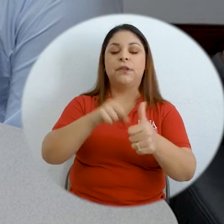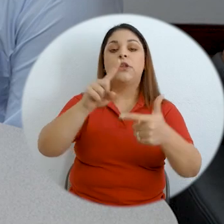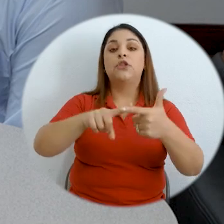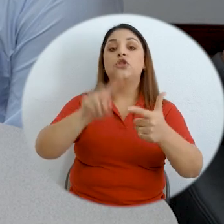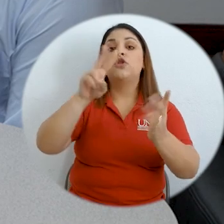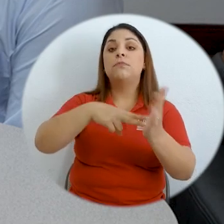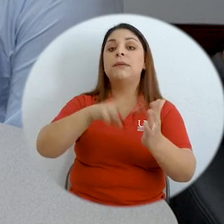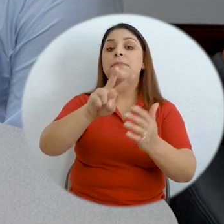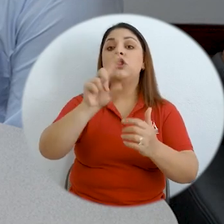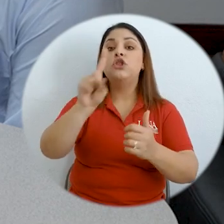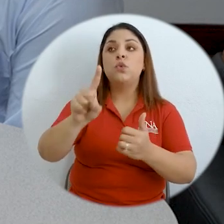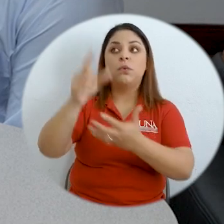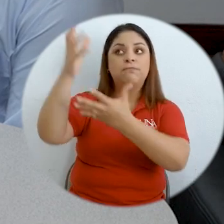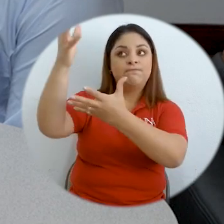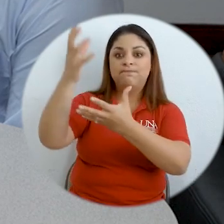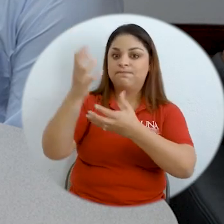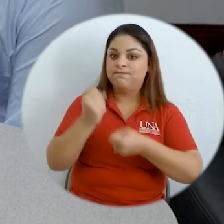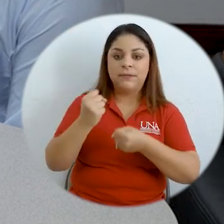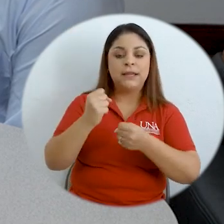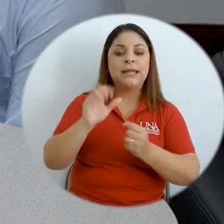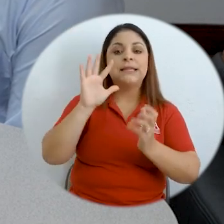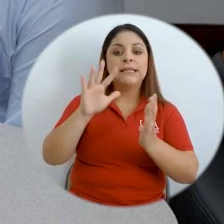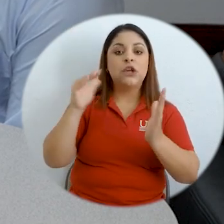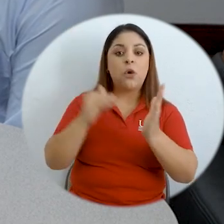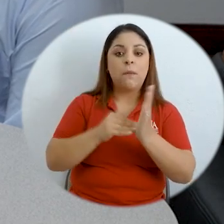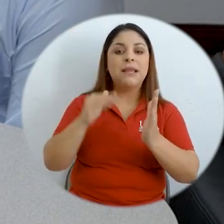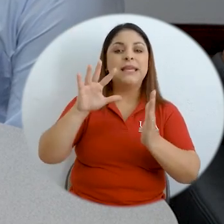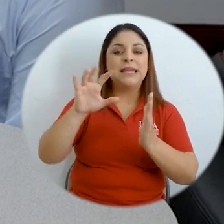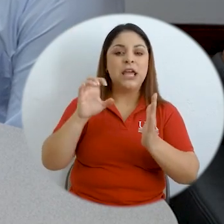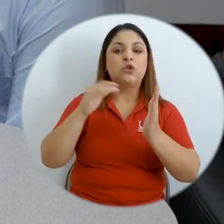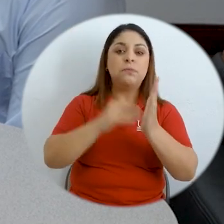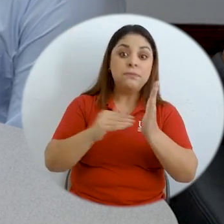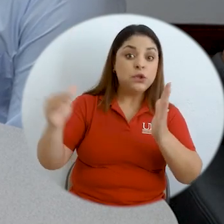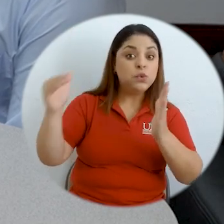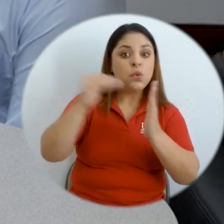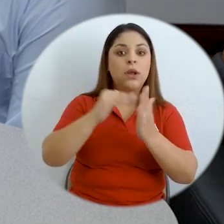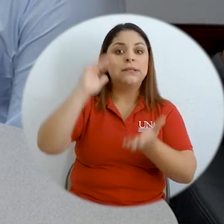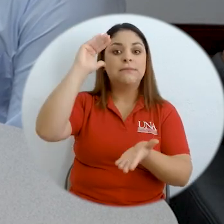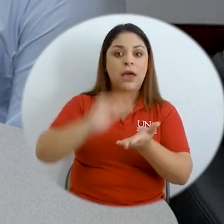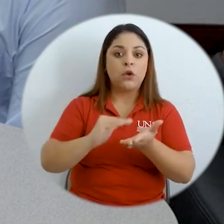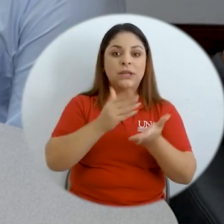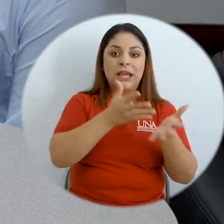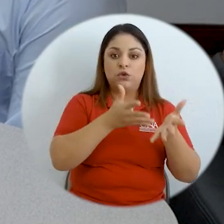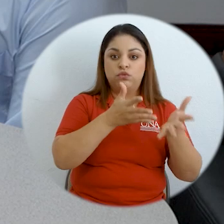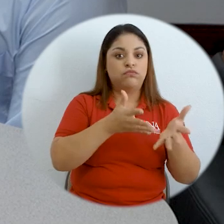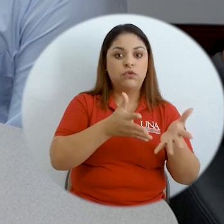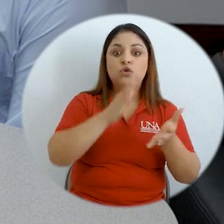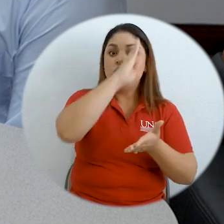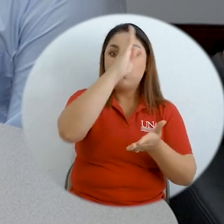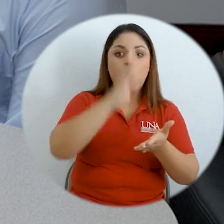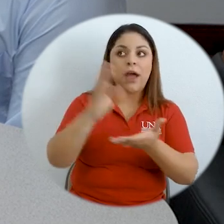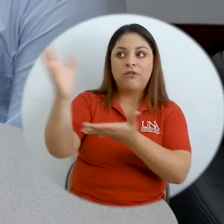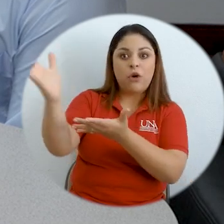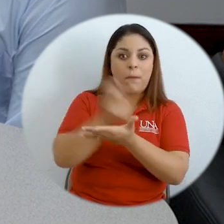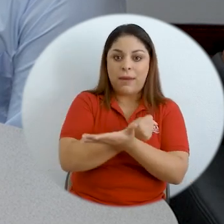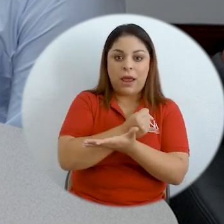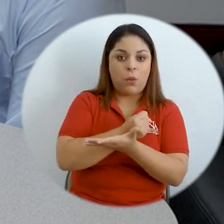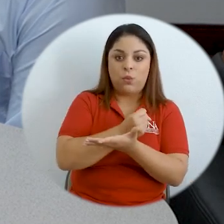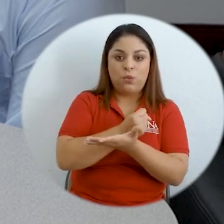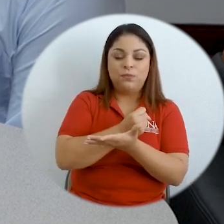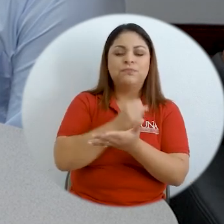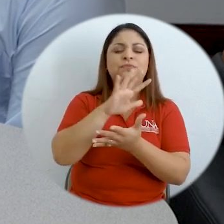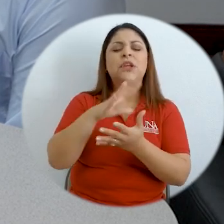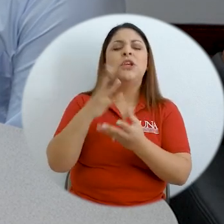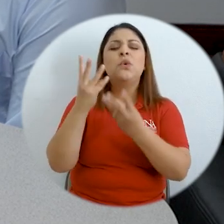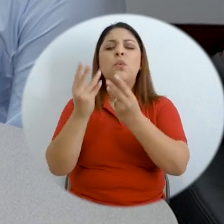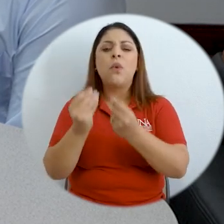2021, 5,500 millones menos en el presupuesto que no hemos recuperado. ¿Y cuánto hemos recuperado